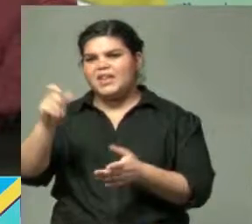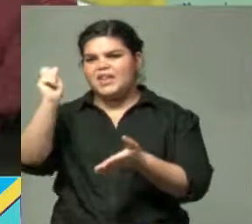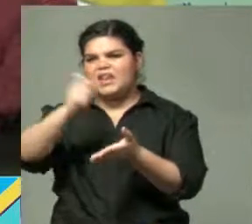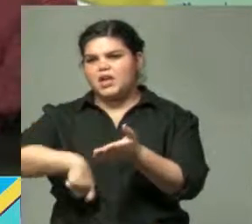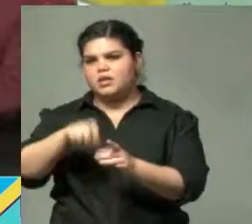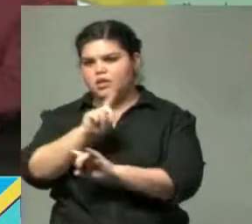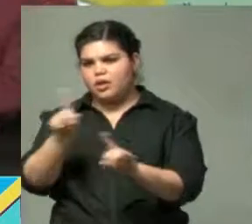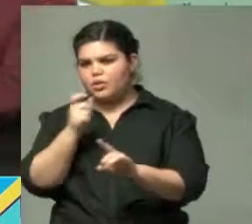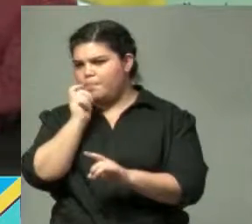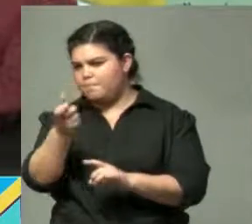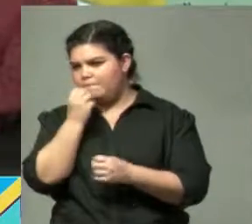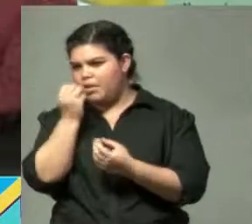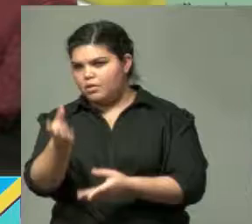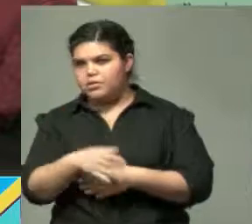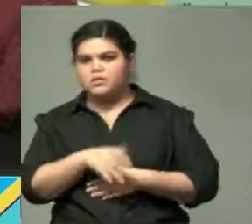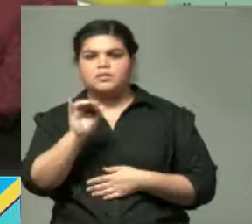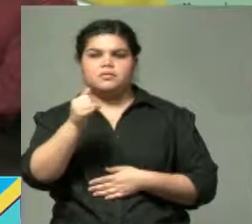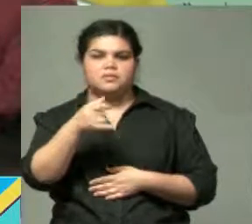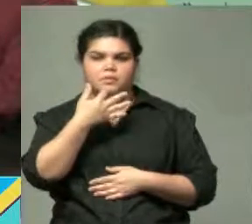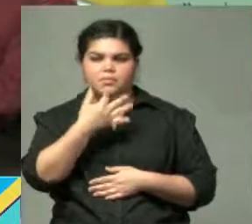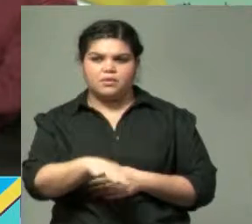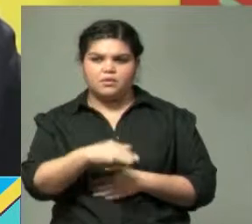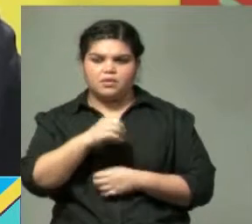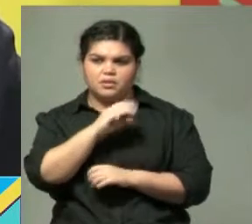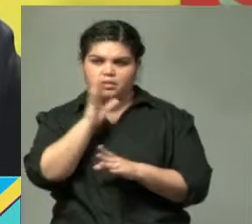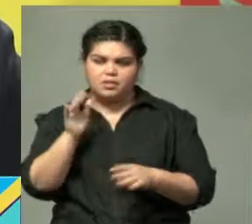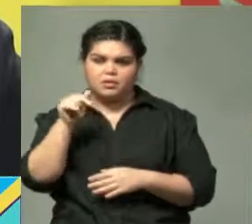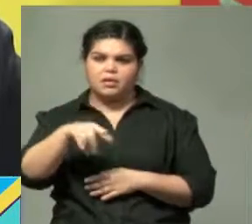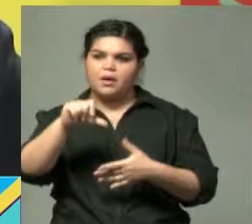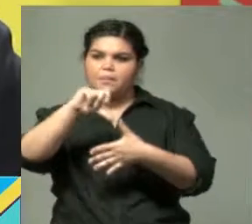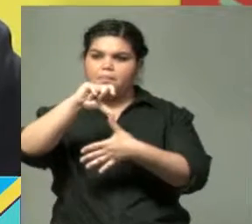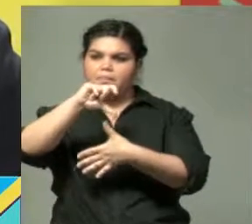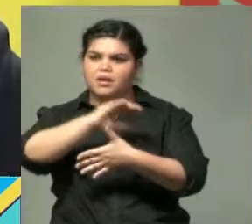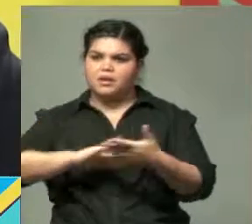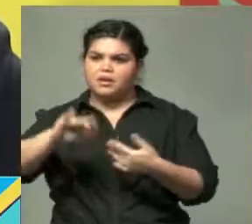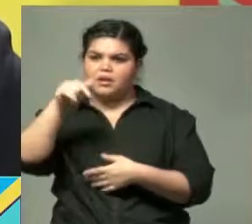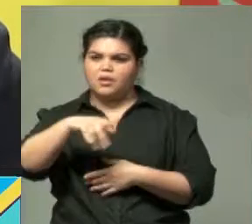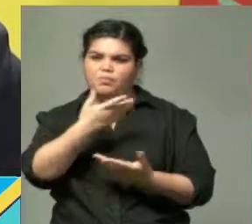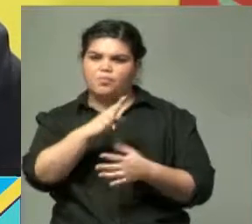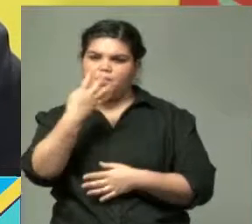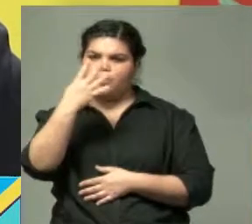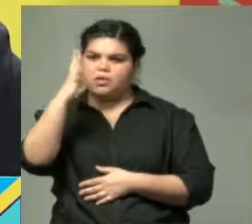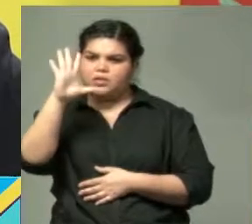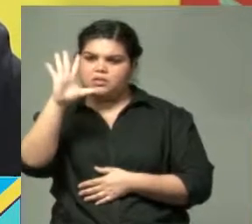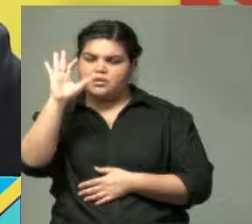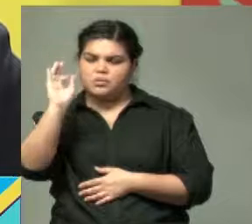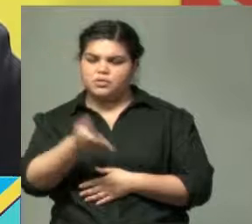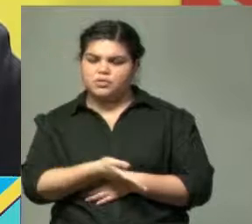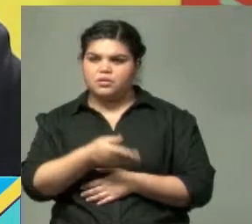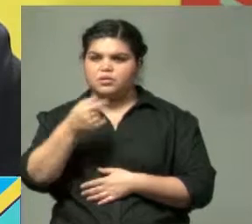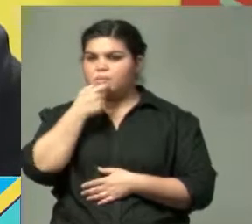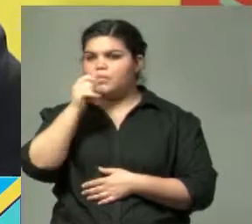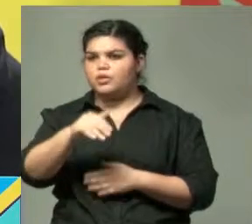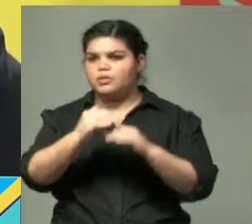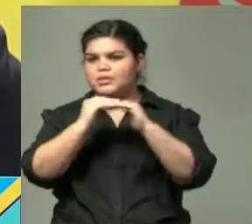bien técnicamente, pero para que se pueda entender a veces. Bueno, esto en América Latina está por arriba del 45%, en Mendoza estamos